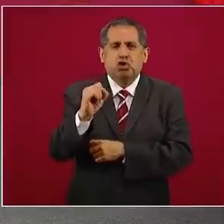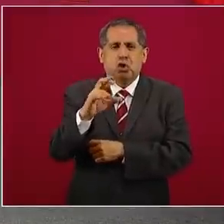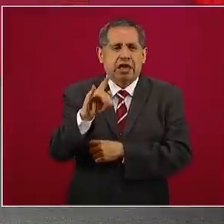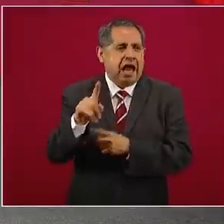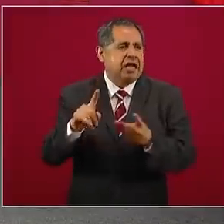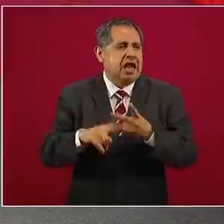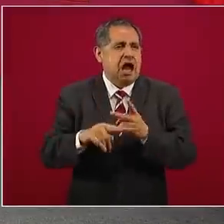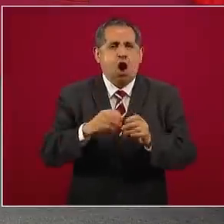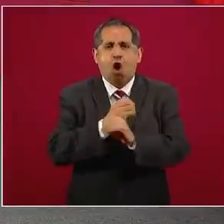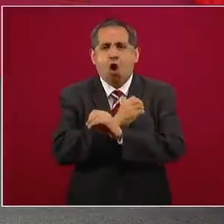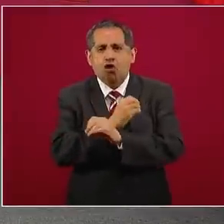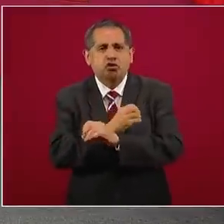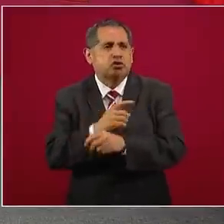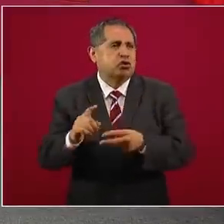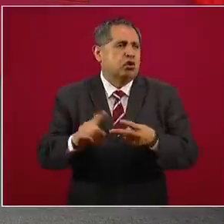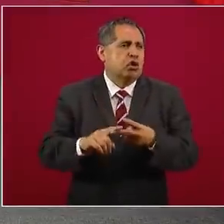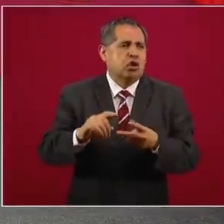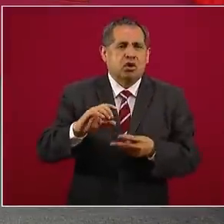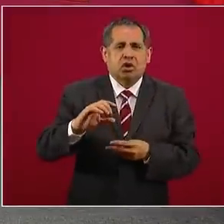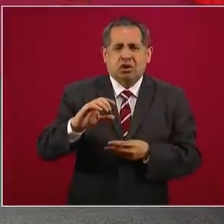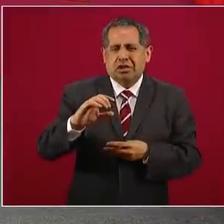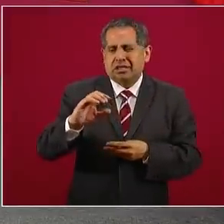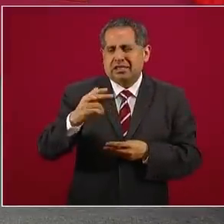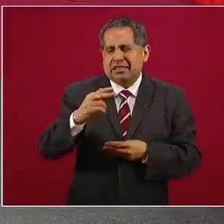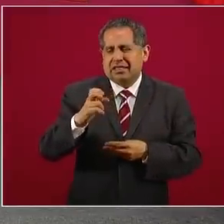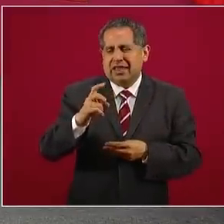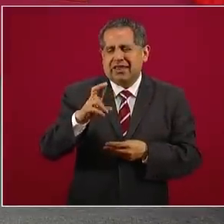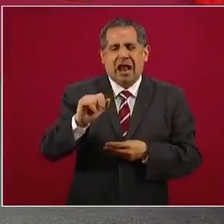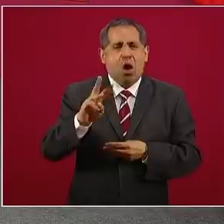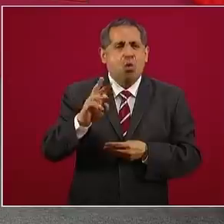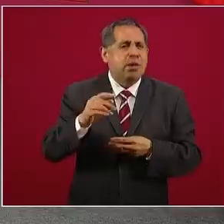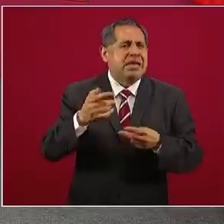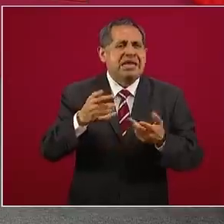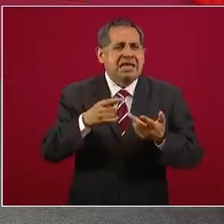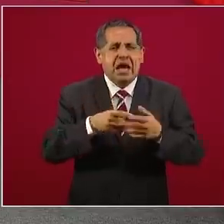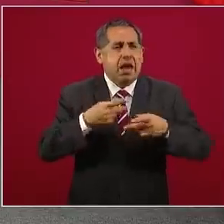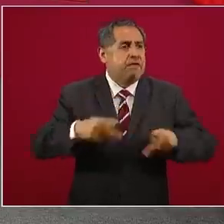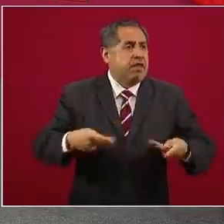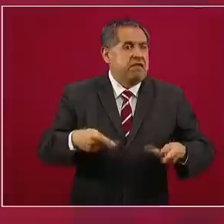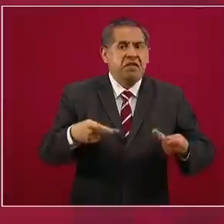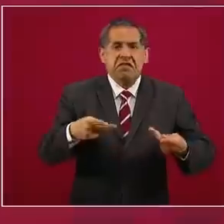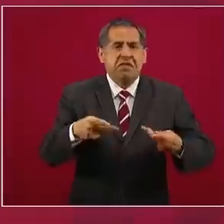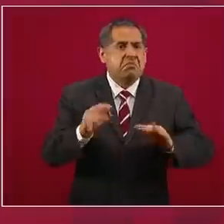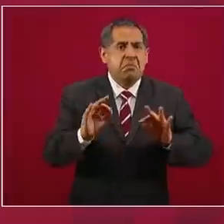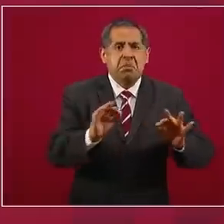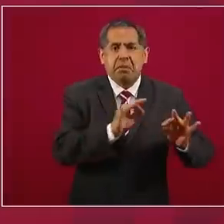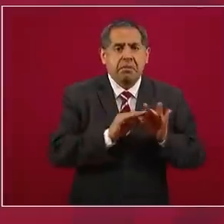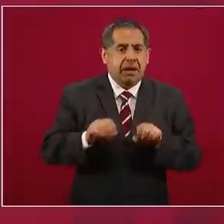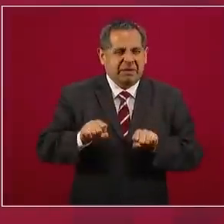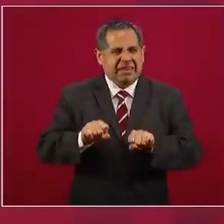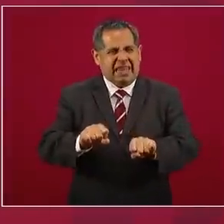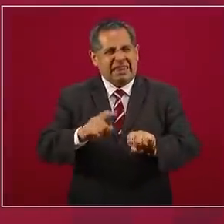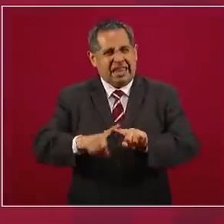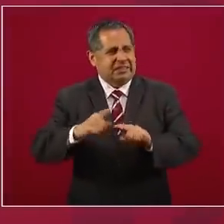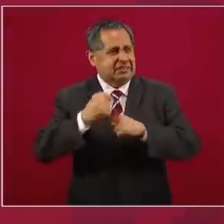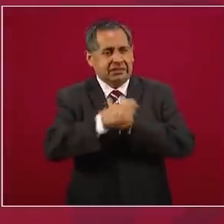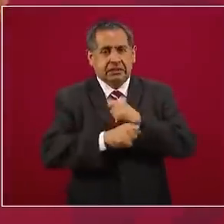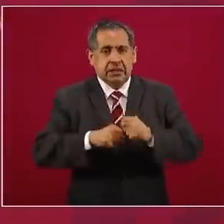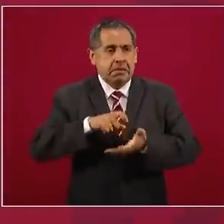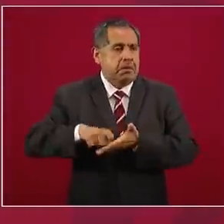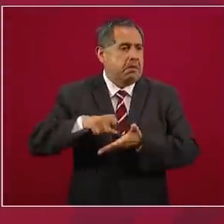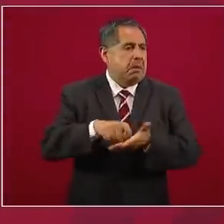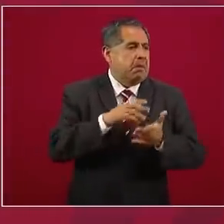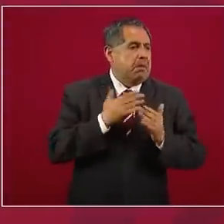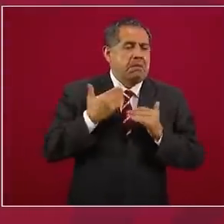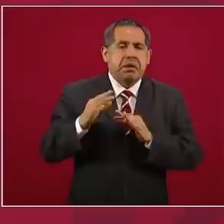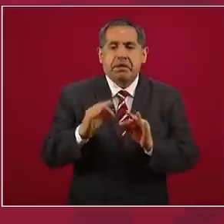más Oxxo, ¿sí? Porque se procuró esto. Por eso